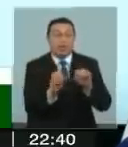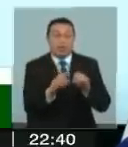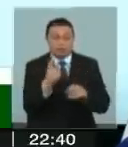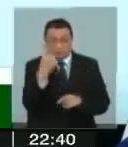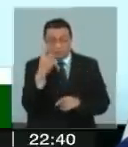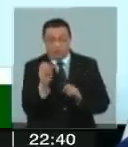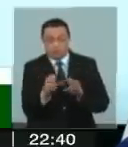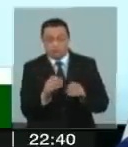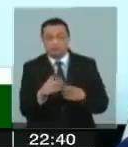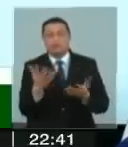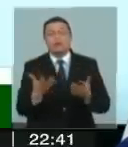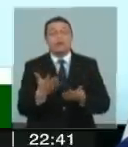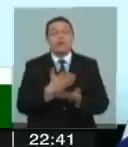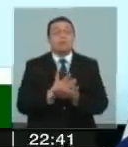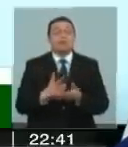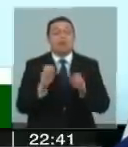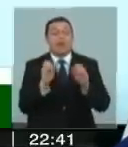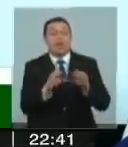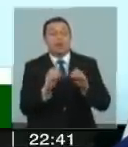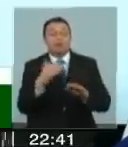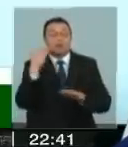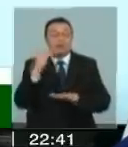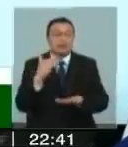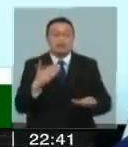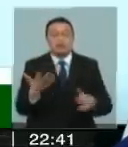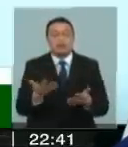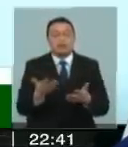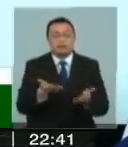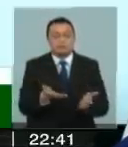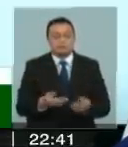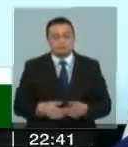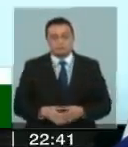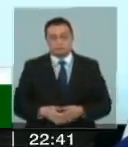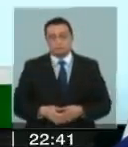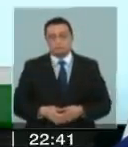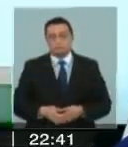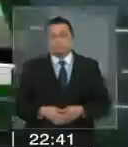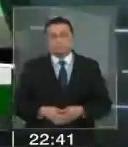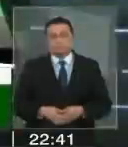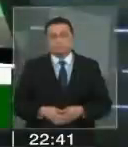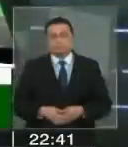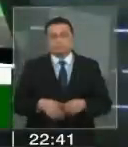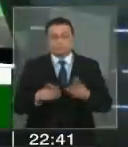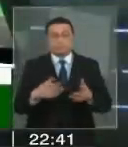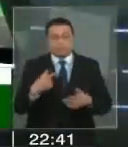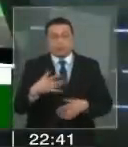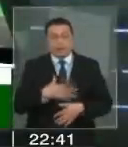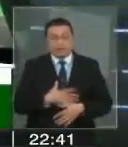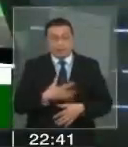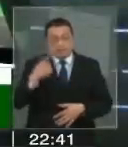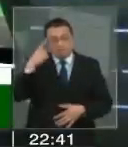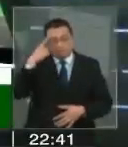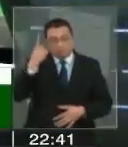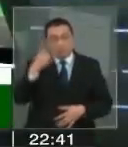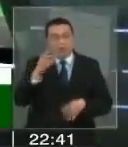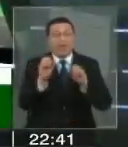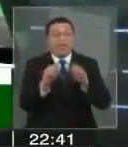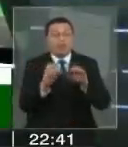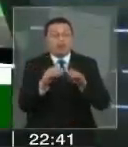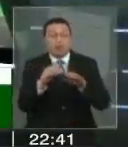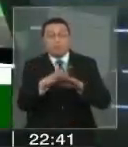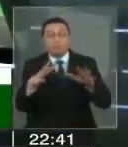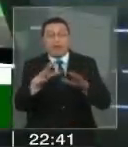¿Qué pasa, Andrea, normalmente con la educación de estos niños, con Angelman? Bueno, idealmente uno quisiera estar pensando como una educación más